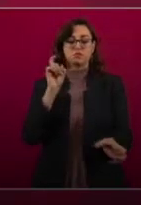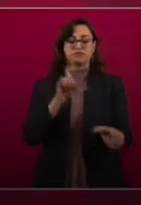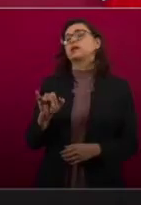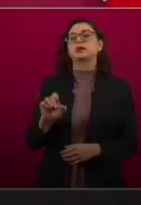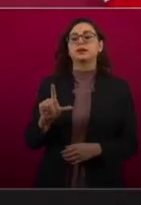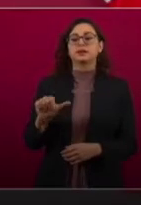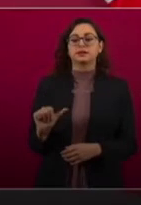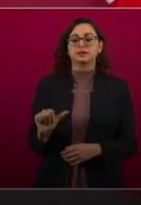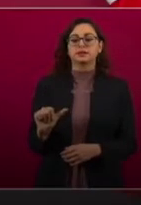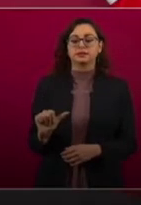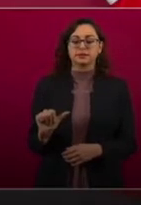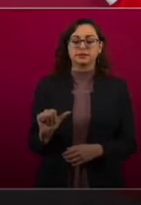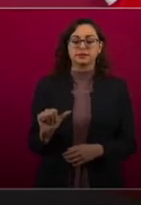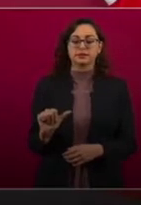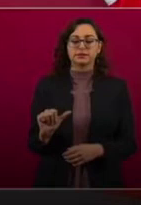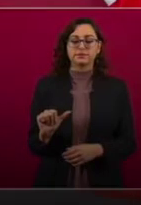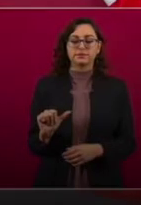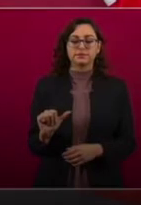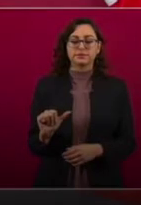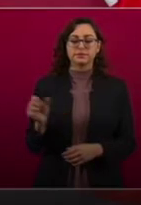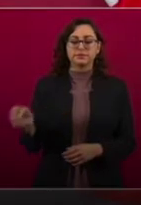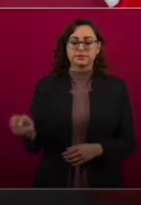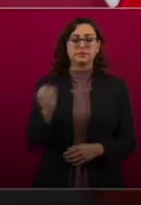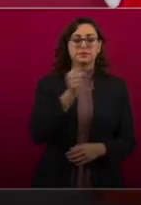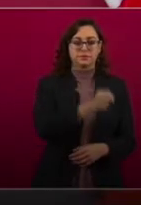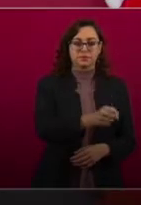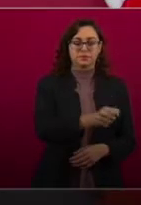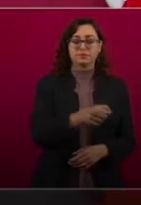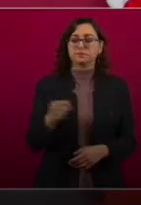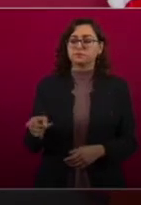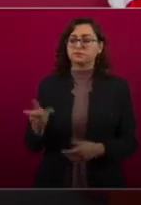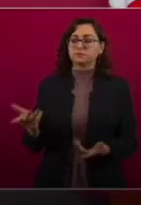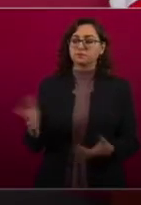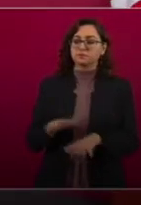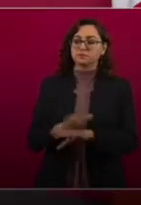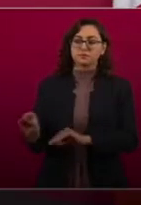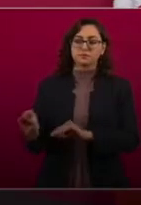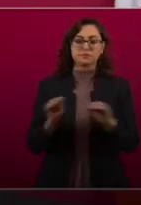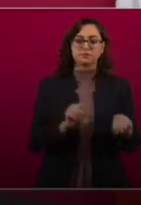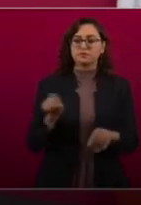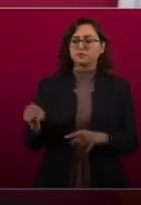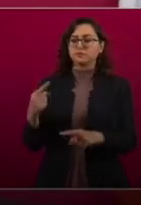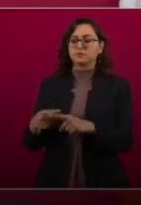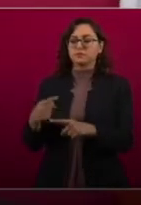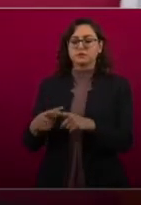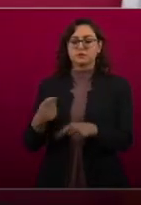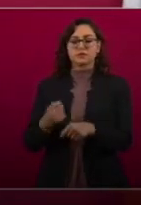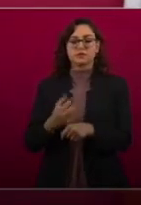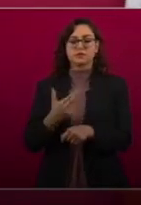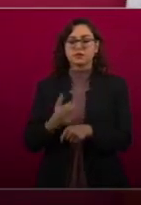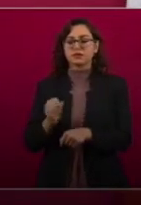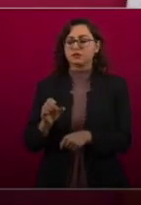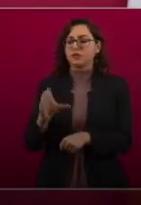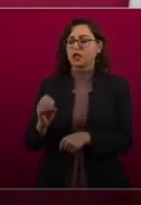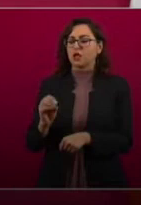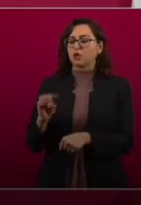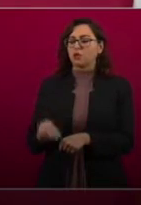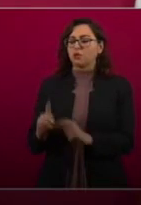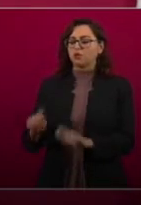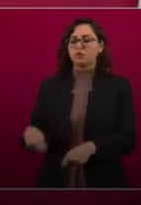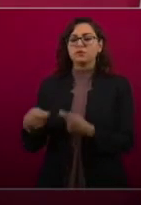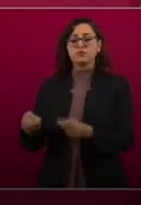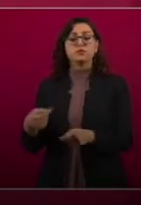INEGI. La va a sustituir en la Secretaría de Economía